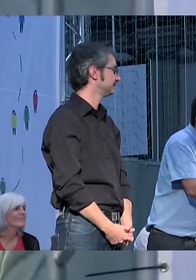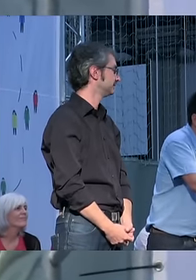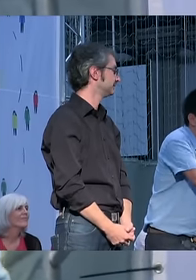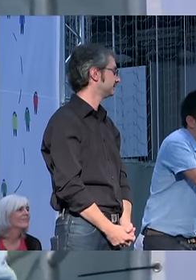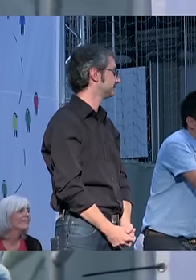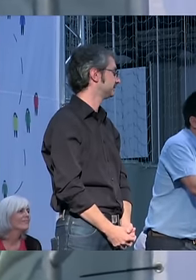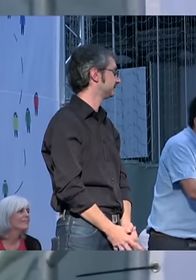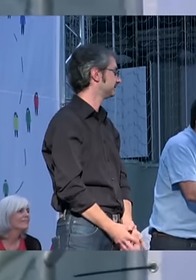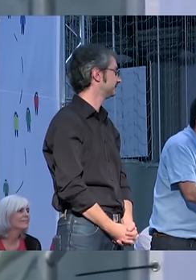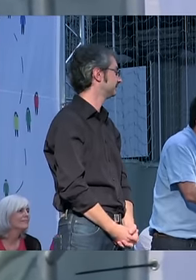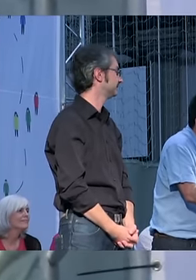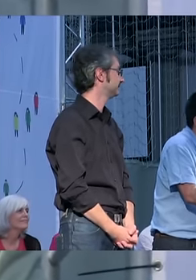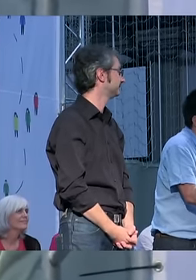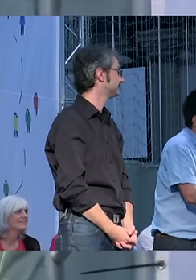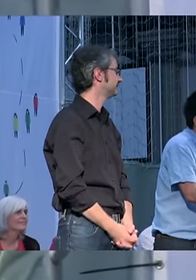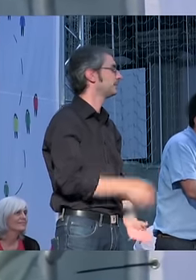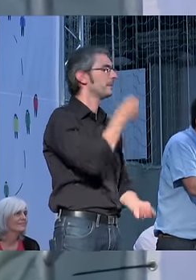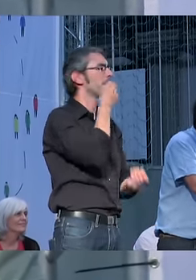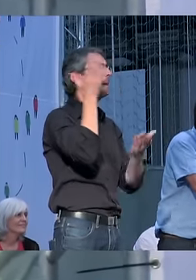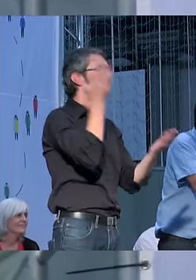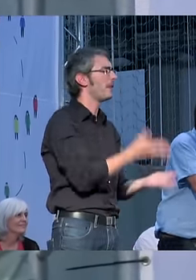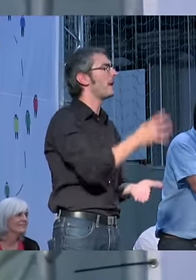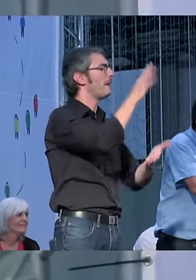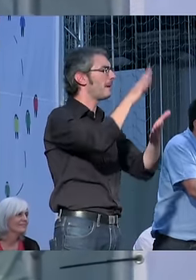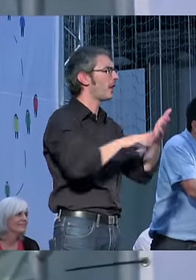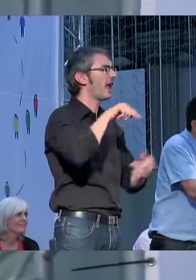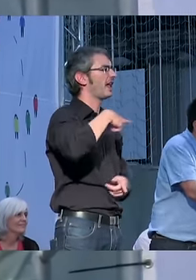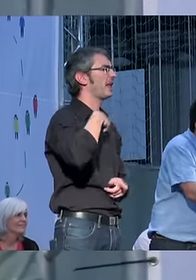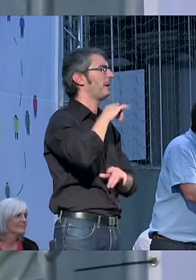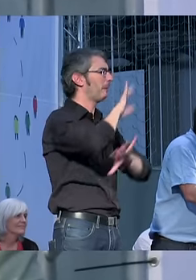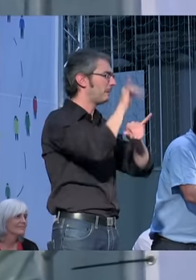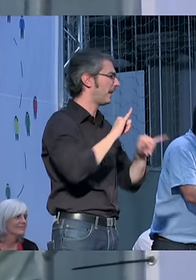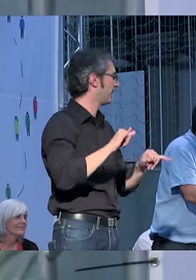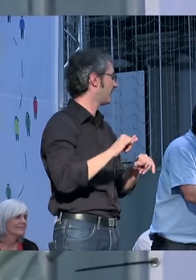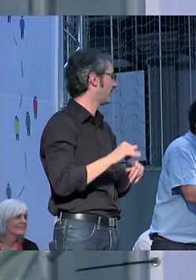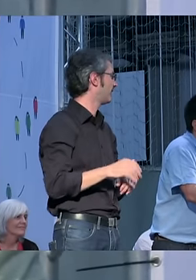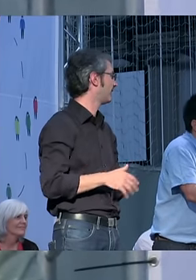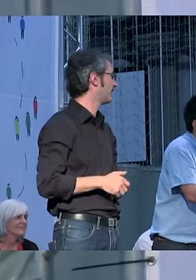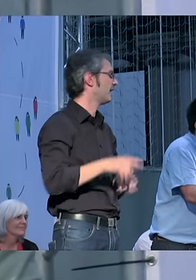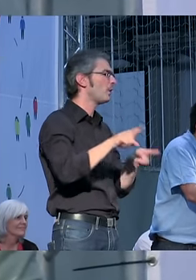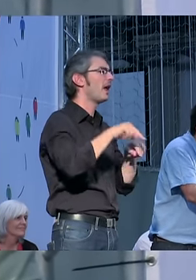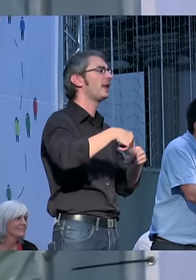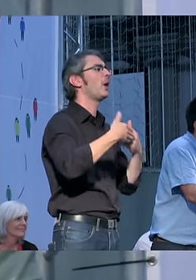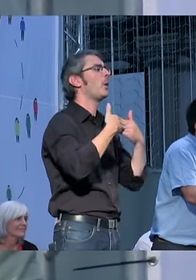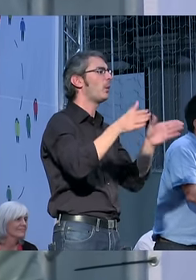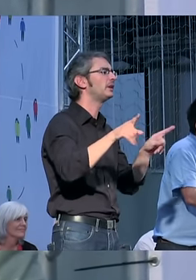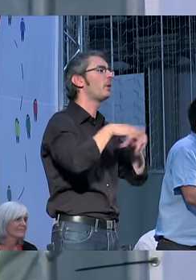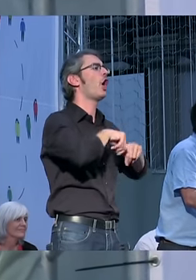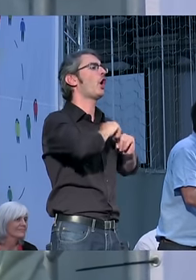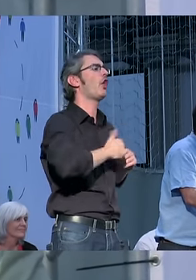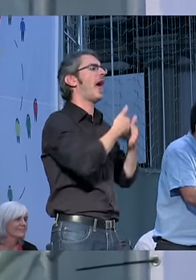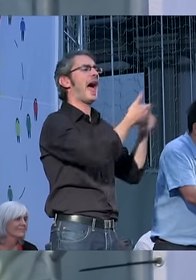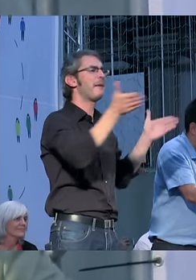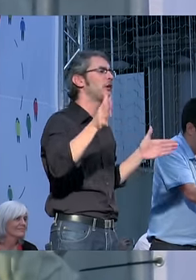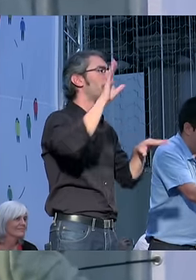CMA. Bienvenido a la Barcelona que también defiende la paz y que al igual que Iruña tiene la puerta, pero sobre todo el corazón abierto a